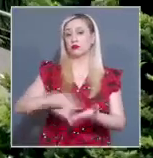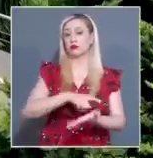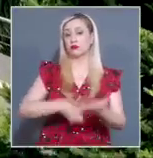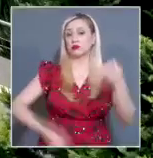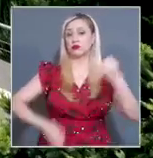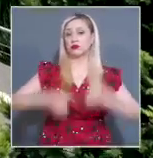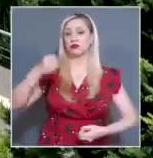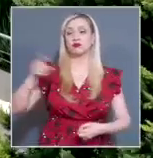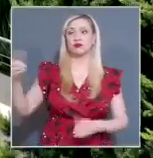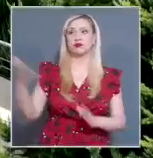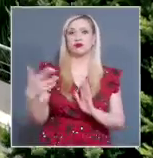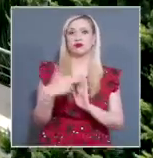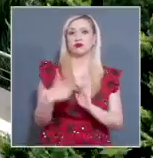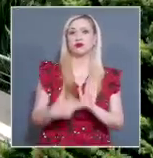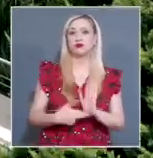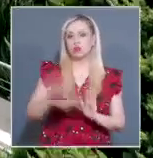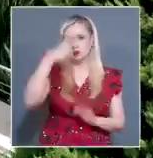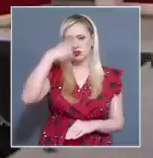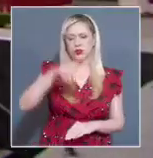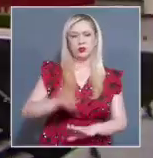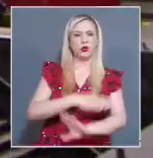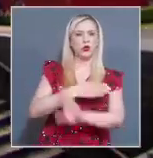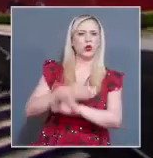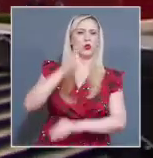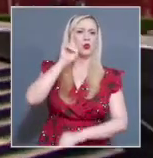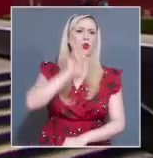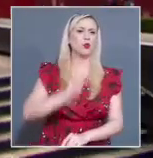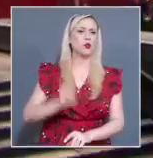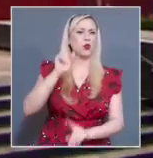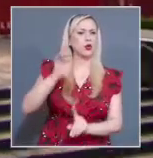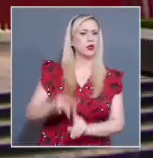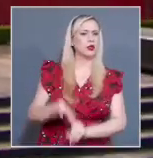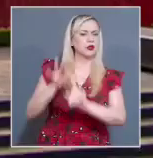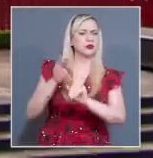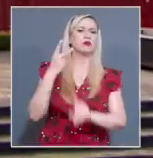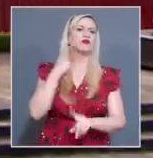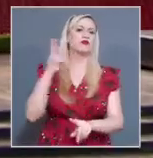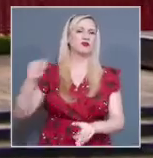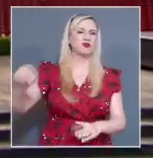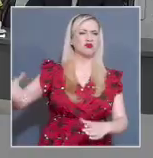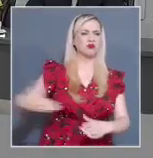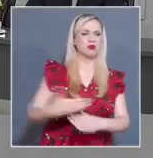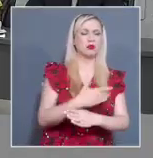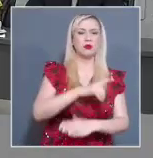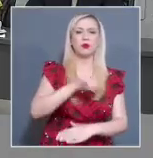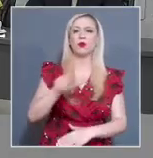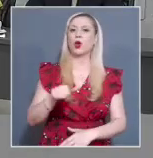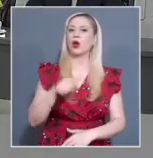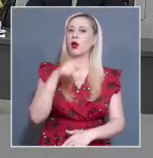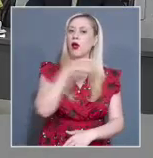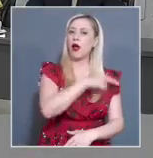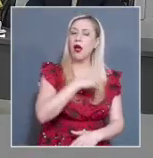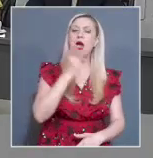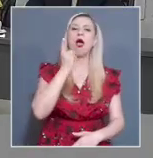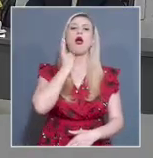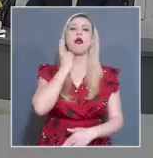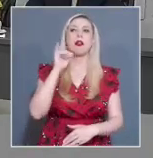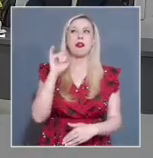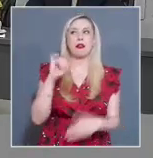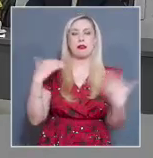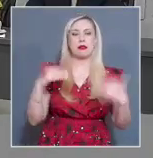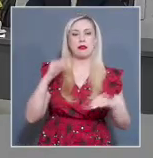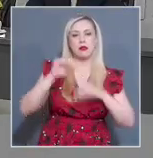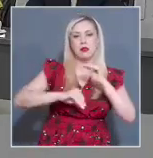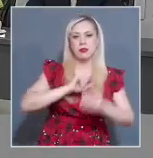torno a la violencia política en razón de género que después fueron adoptadas por el Poder Legislativo. Así lo aseguró el magistrado del